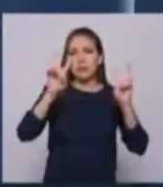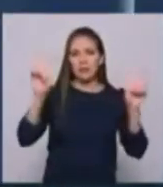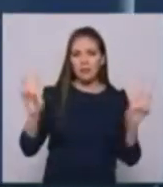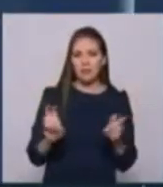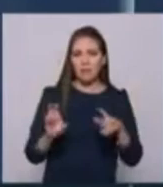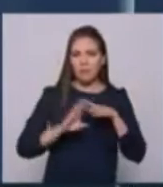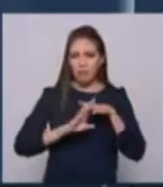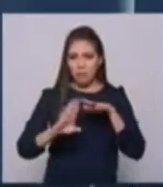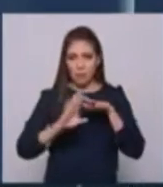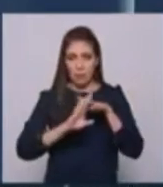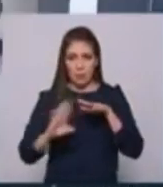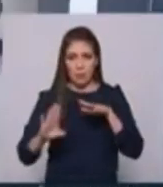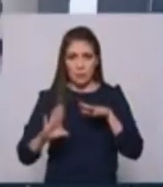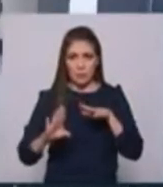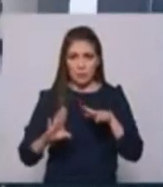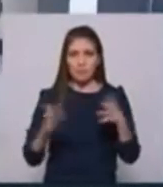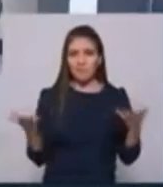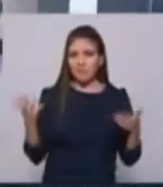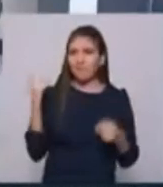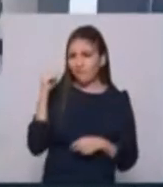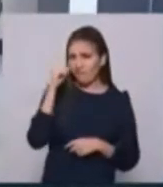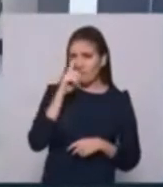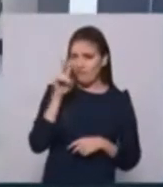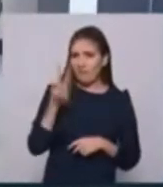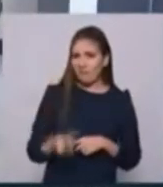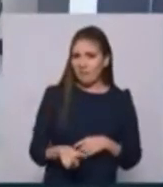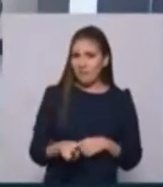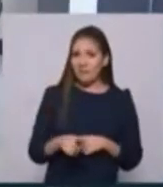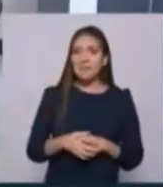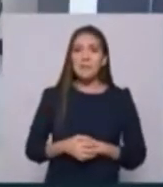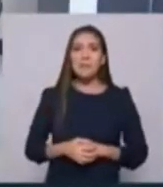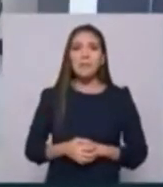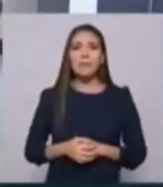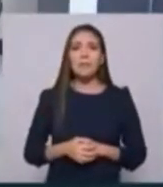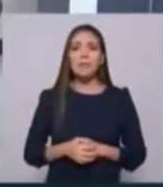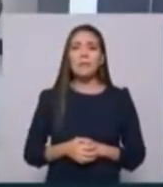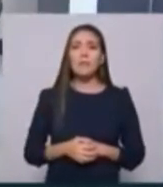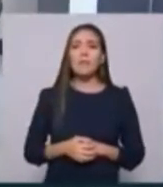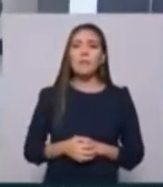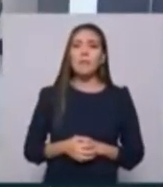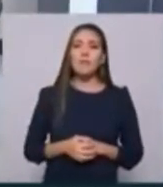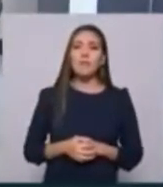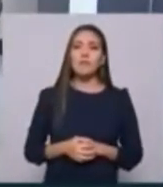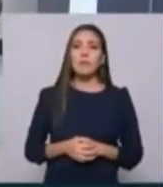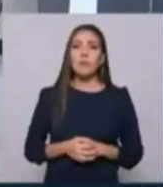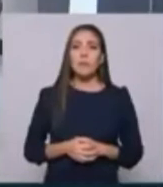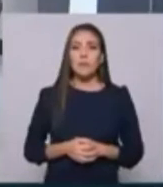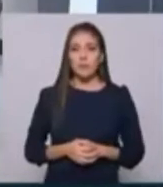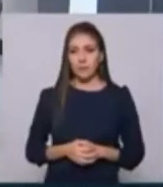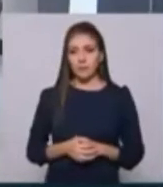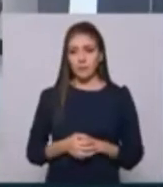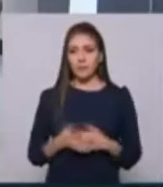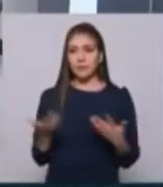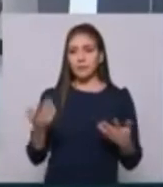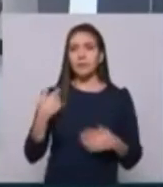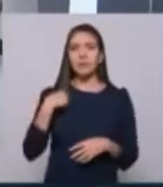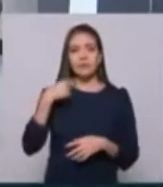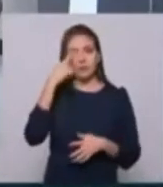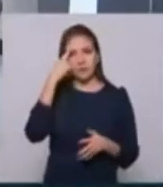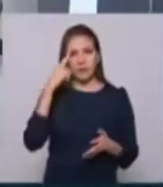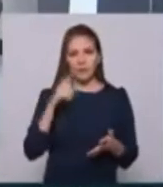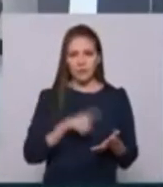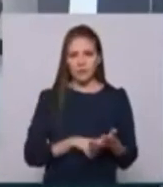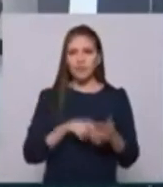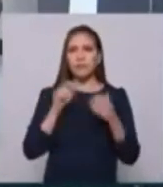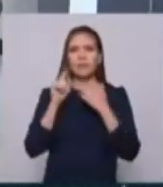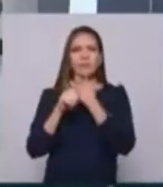relación complicada y pues parece que les estamos haciendo un poquito el trabajo a ellos, ¿no? Bueno, en primera instancia, yo creo que antes de entrar en todo lo que es la